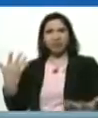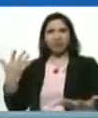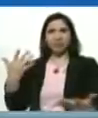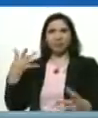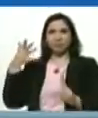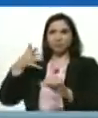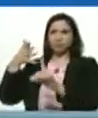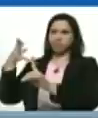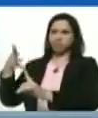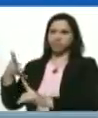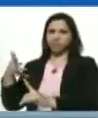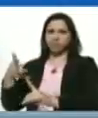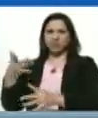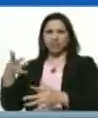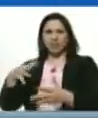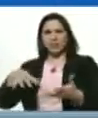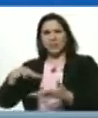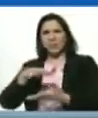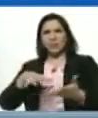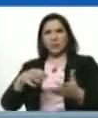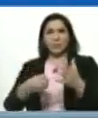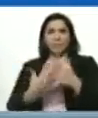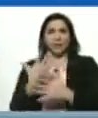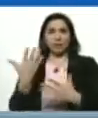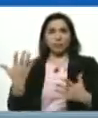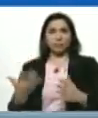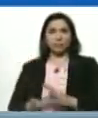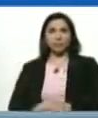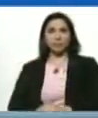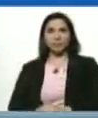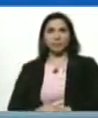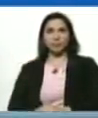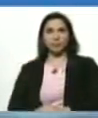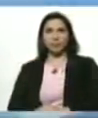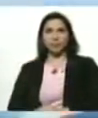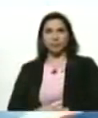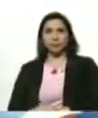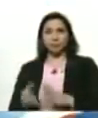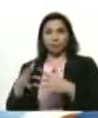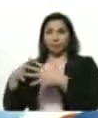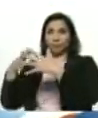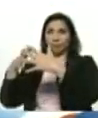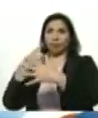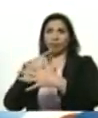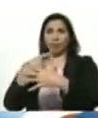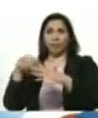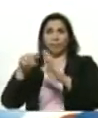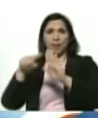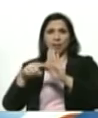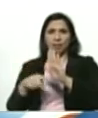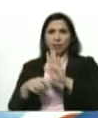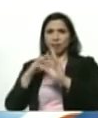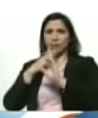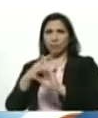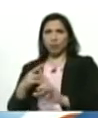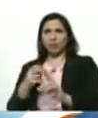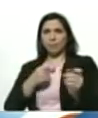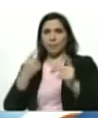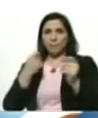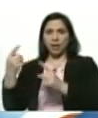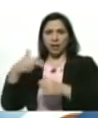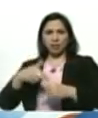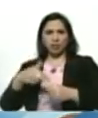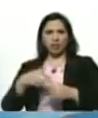luego vino toda esta coyuntura de mayo eeuu consideran medidas en respuesta en vías de gasolina a la